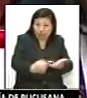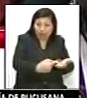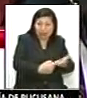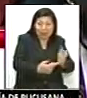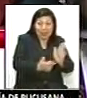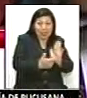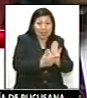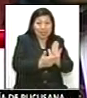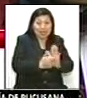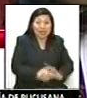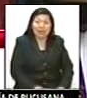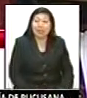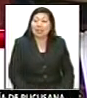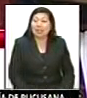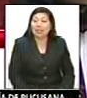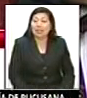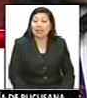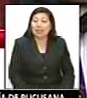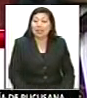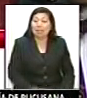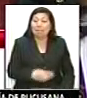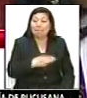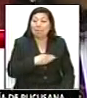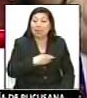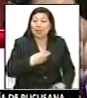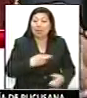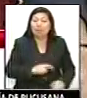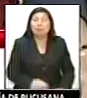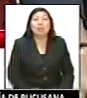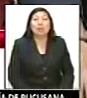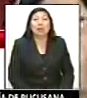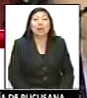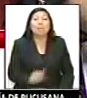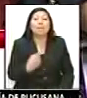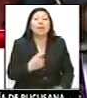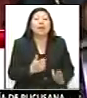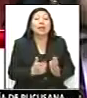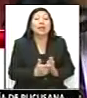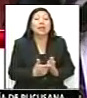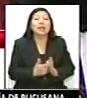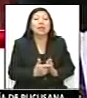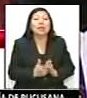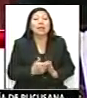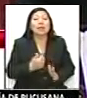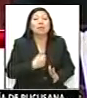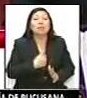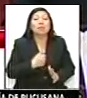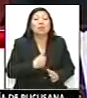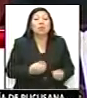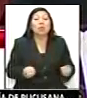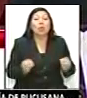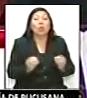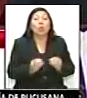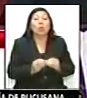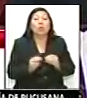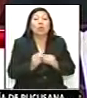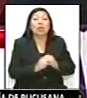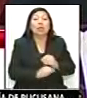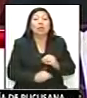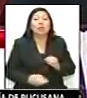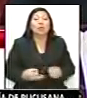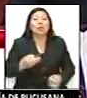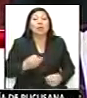ley orgánica del Ministerio Público, para la ley orgánica de la misma Junta Nacional de